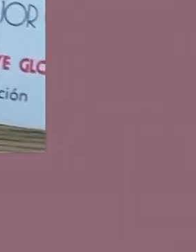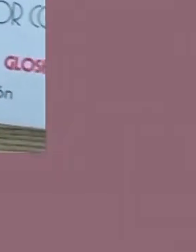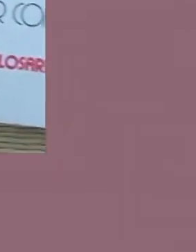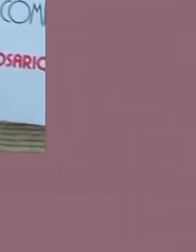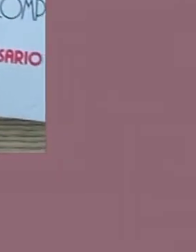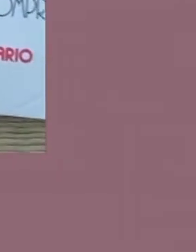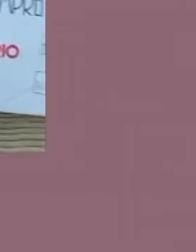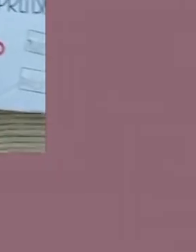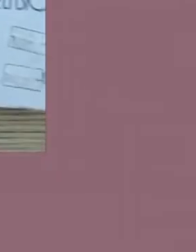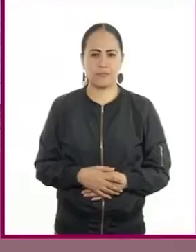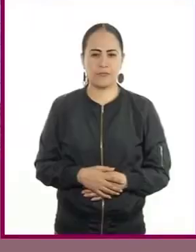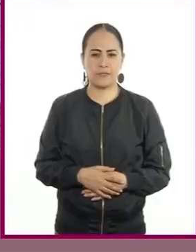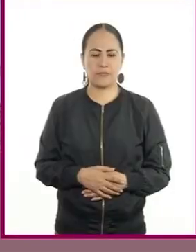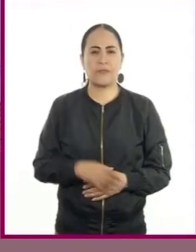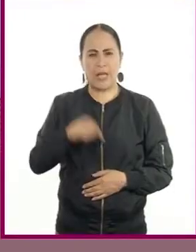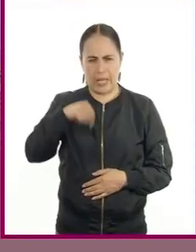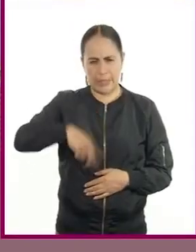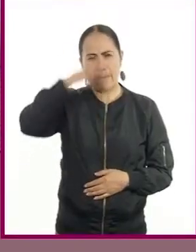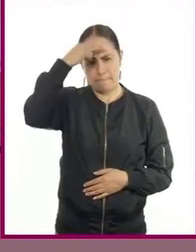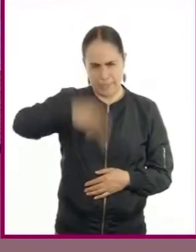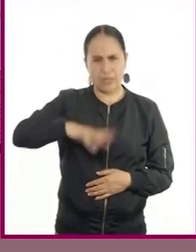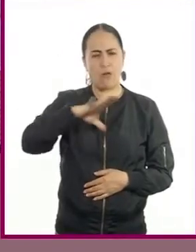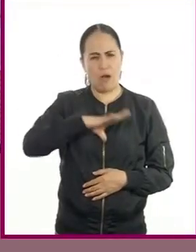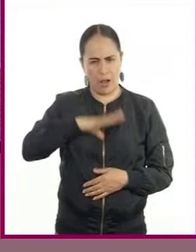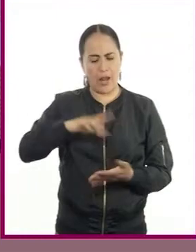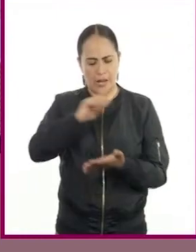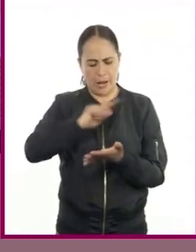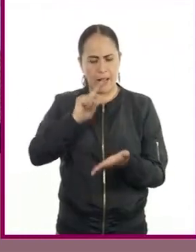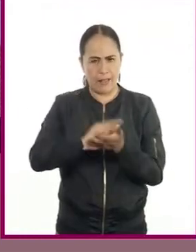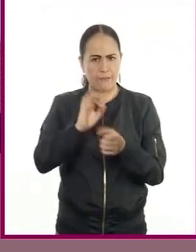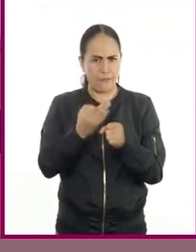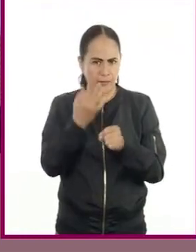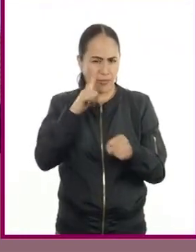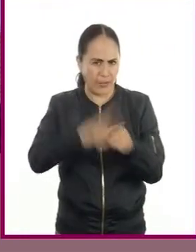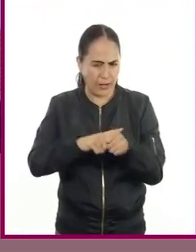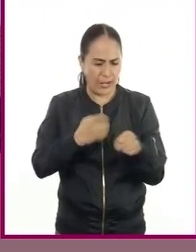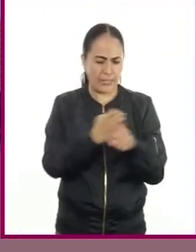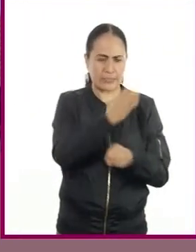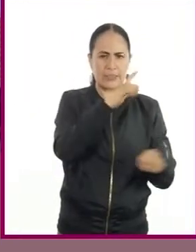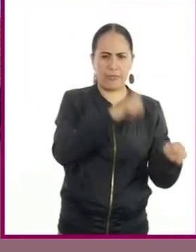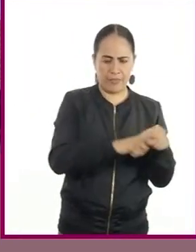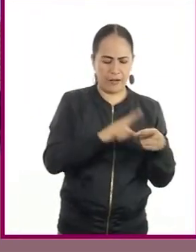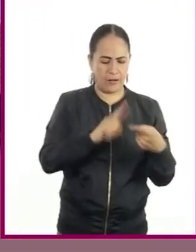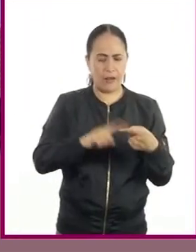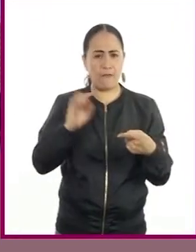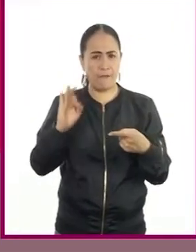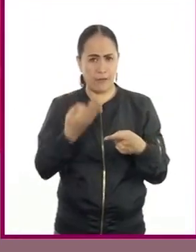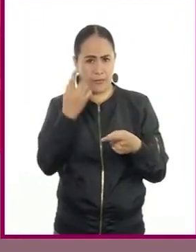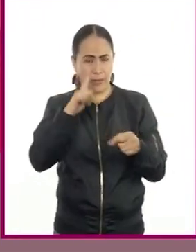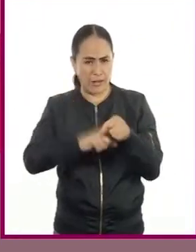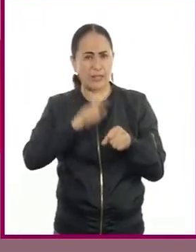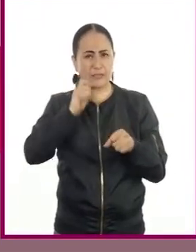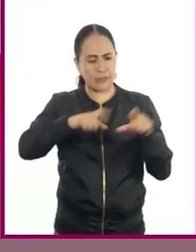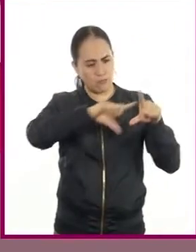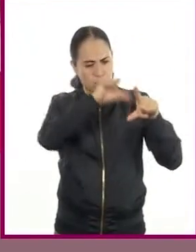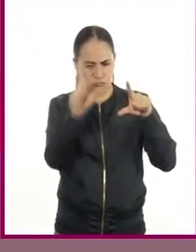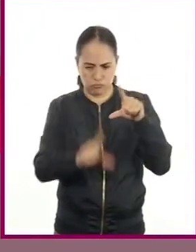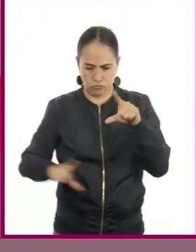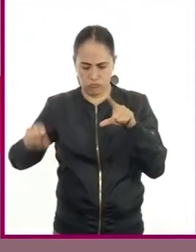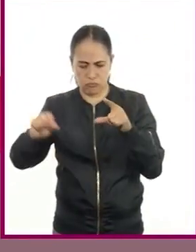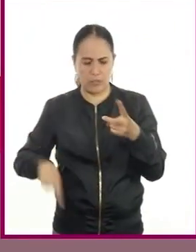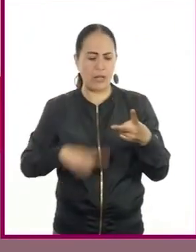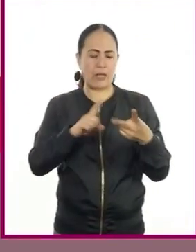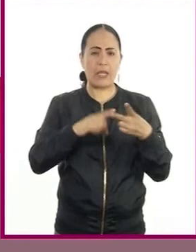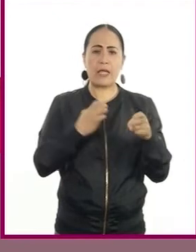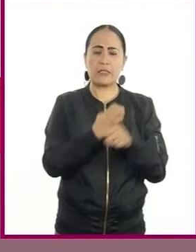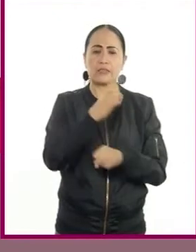En nuestro país contamos con leyes federales y estatales. Las federales son aplicadas en todo el país y las estatales rigen